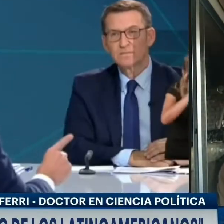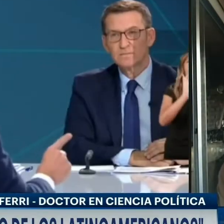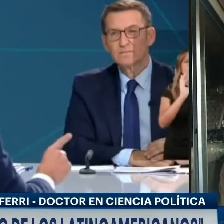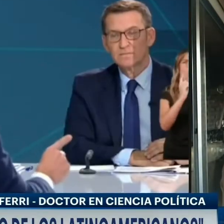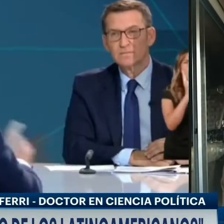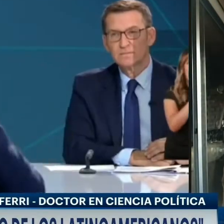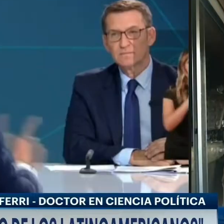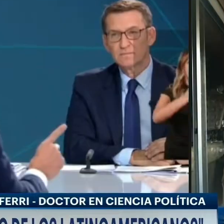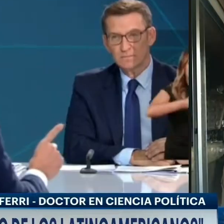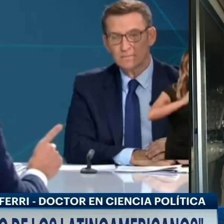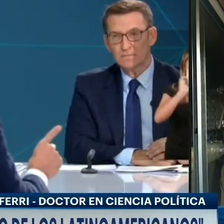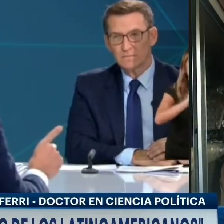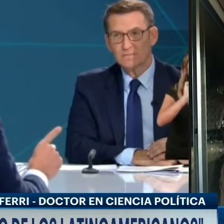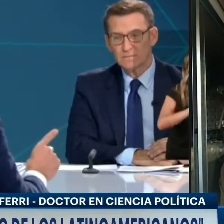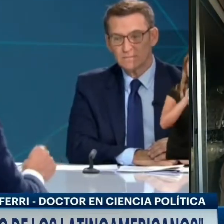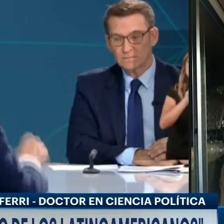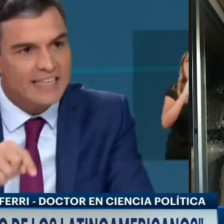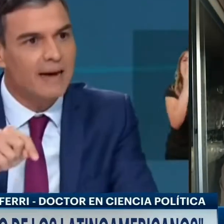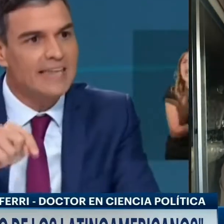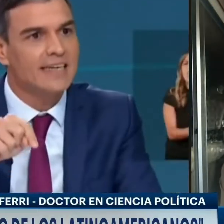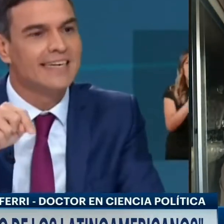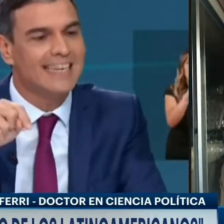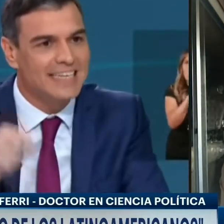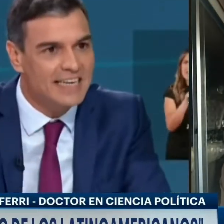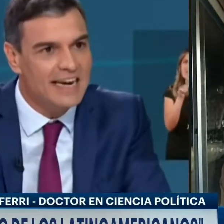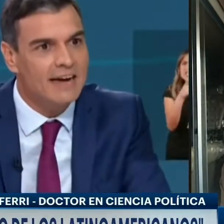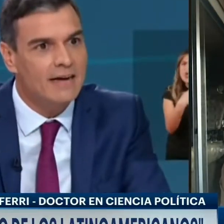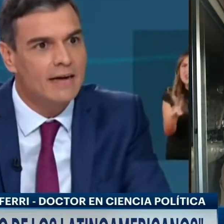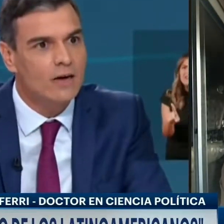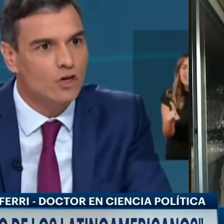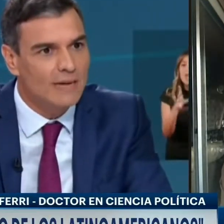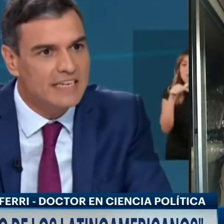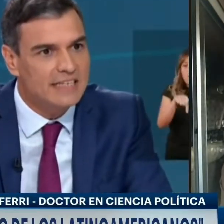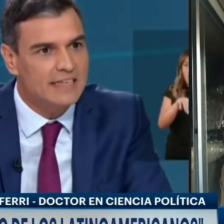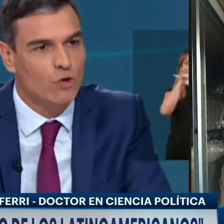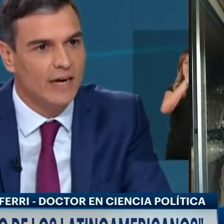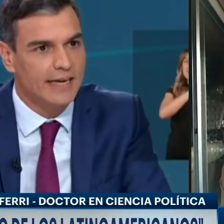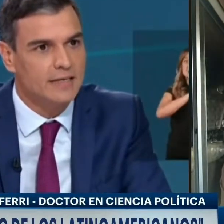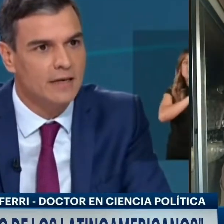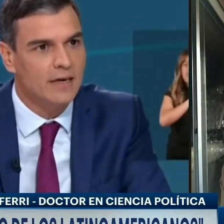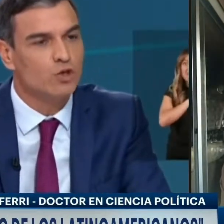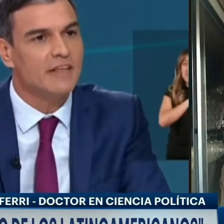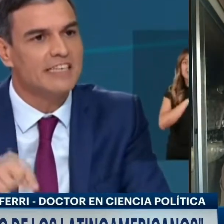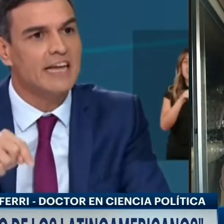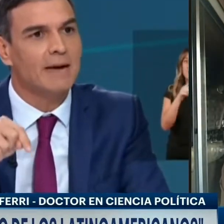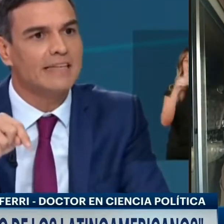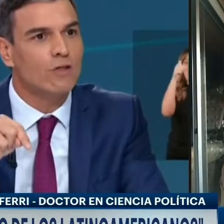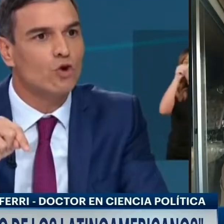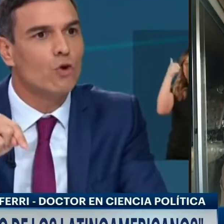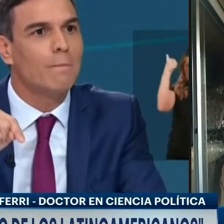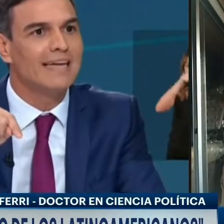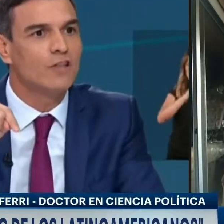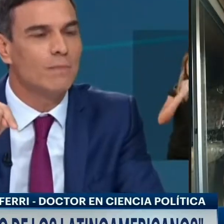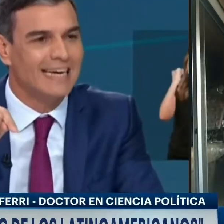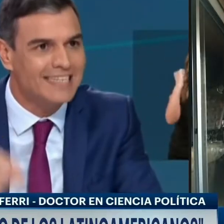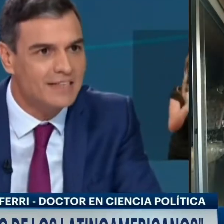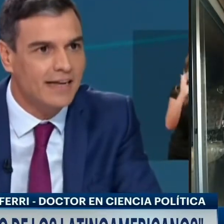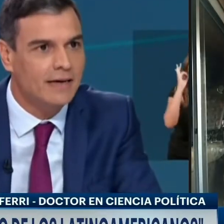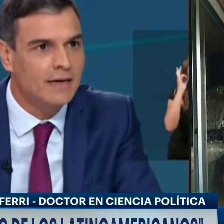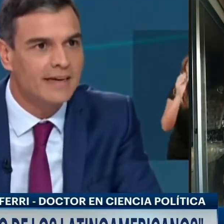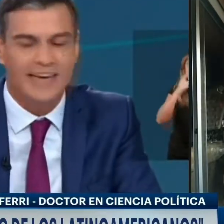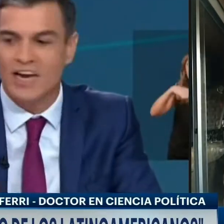todo en el último tramo, algún episodio de esos que generan un efecto muy a favor o muy en contra de alguno de los dos, o fue una